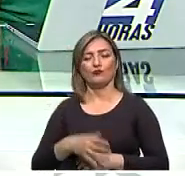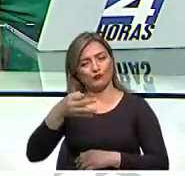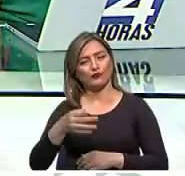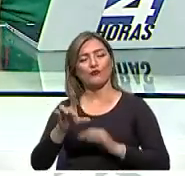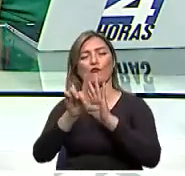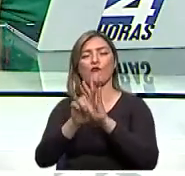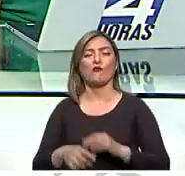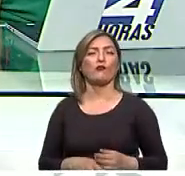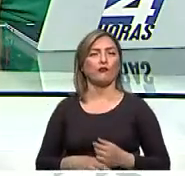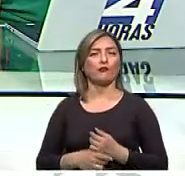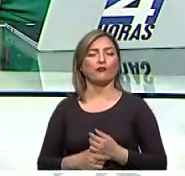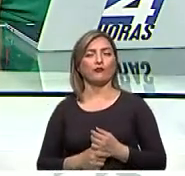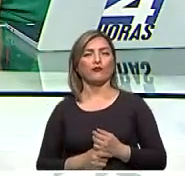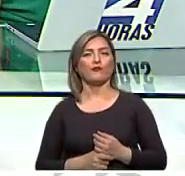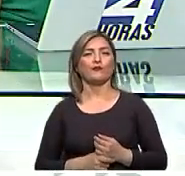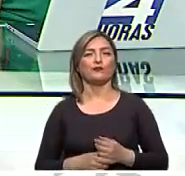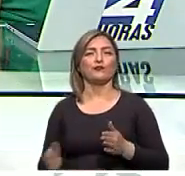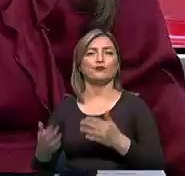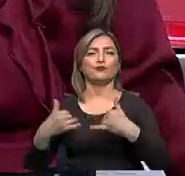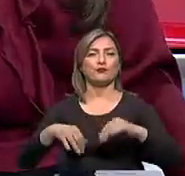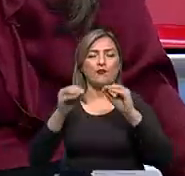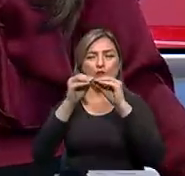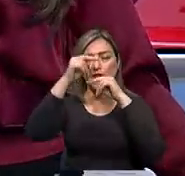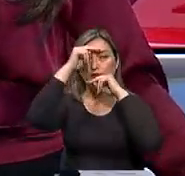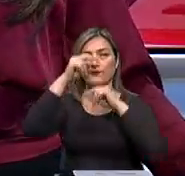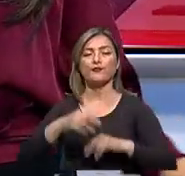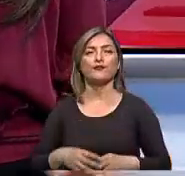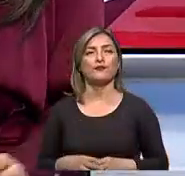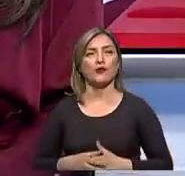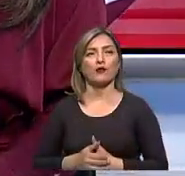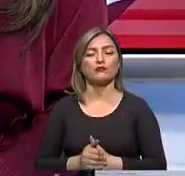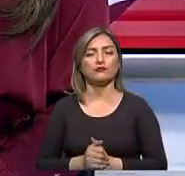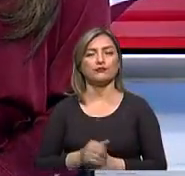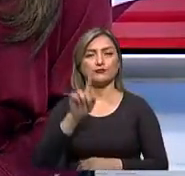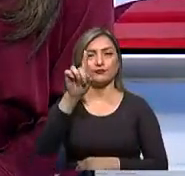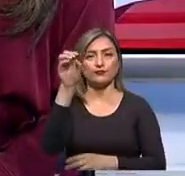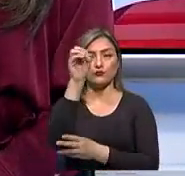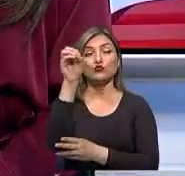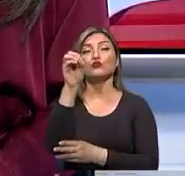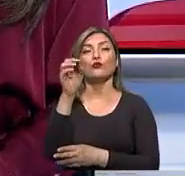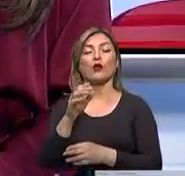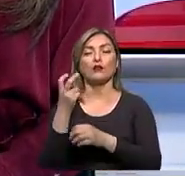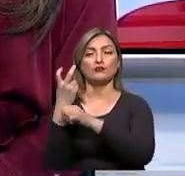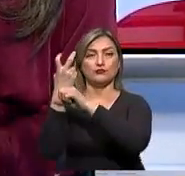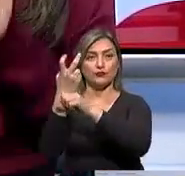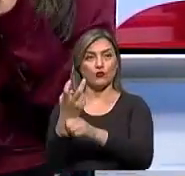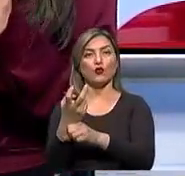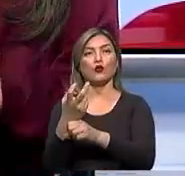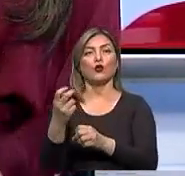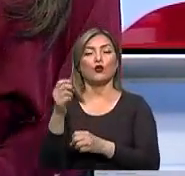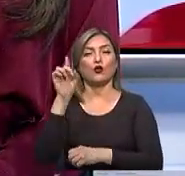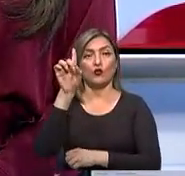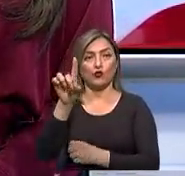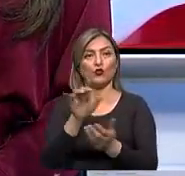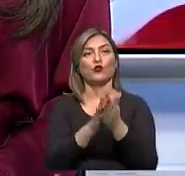que dicen las autoridades. Vamos a continuar con más noticias y ahora les vamos a contar que desde el 1 de octubre el servicio del trolebús, 1 de noviembre,